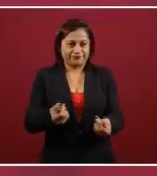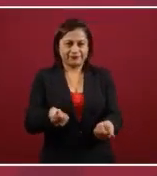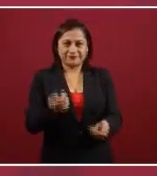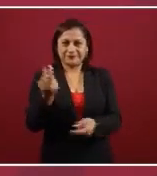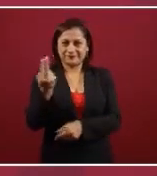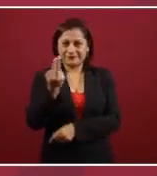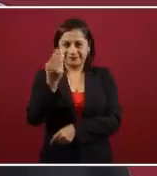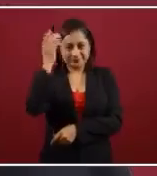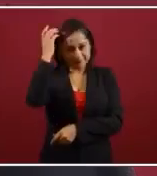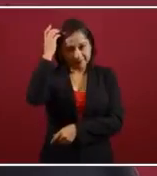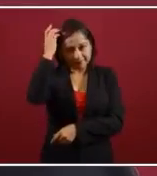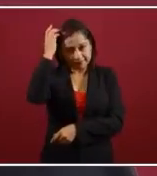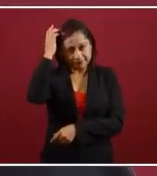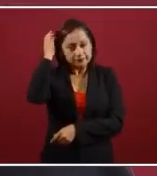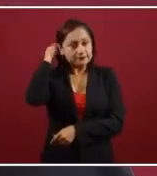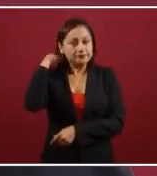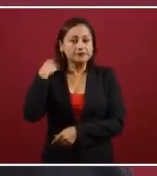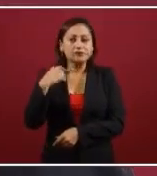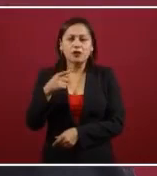no está mal,